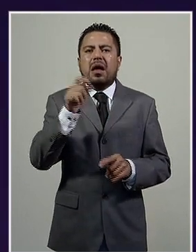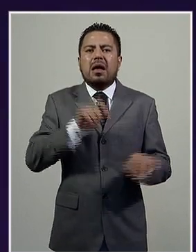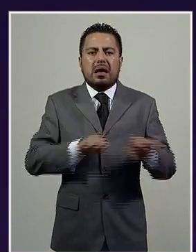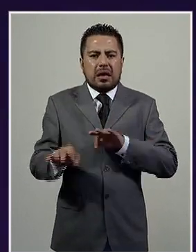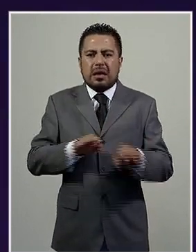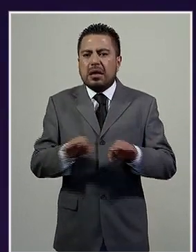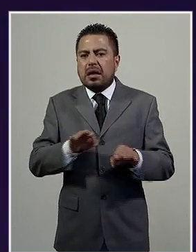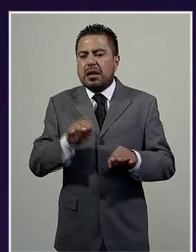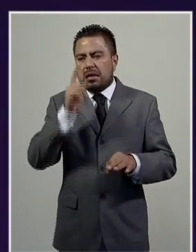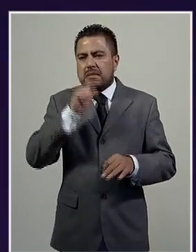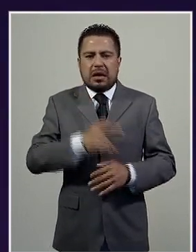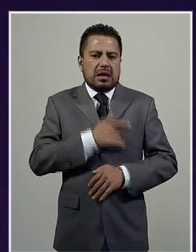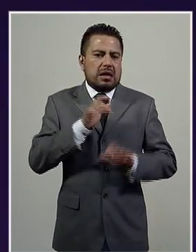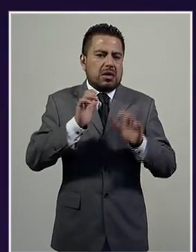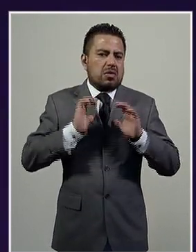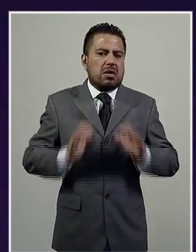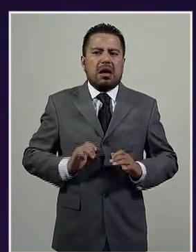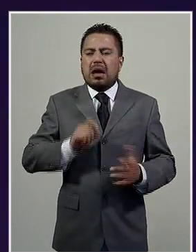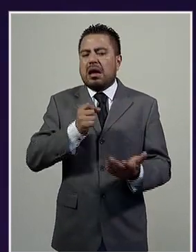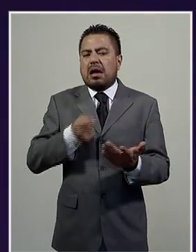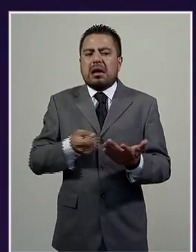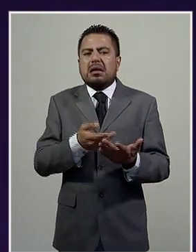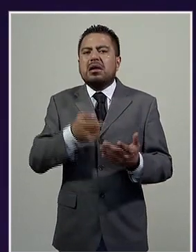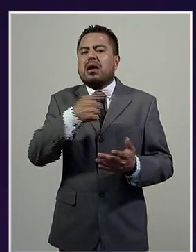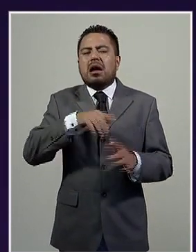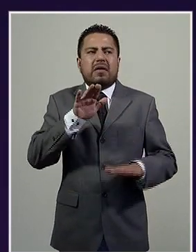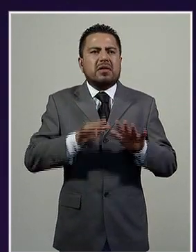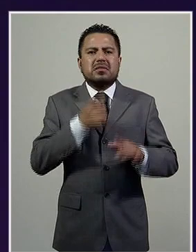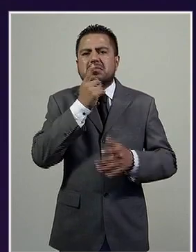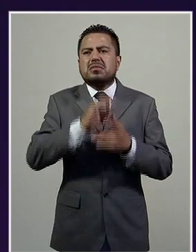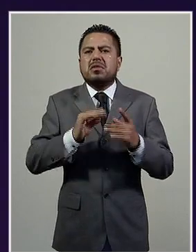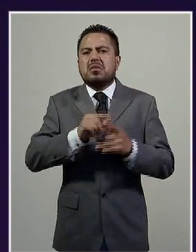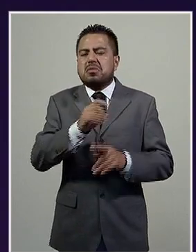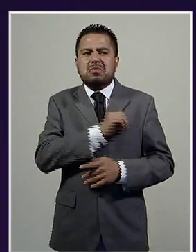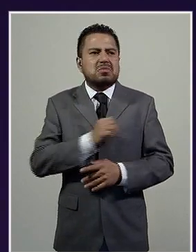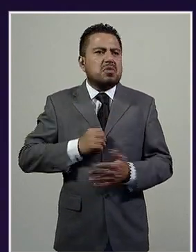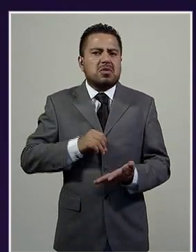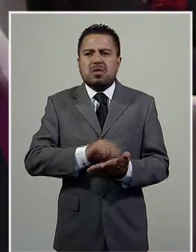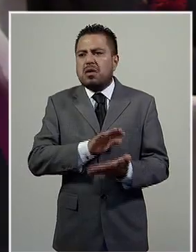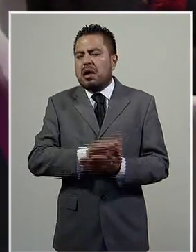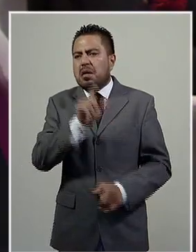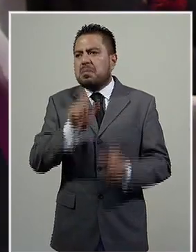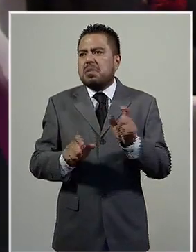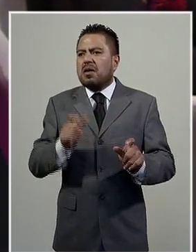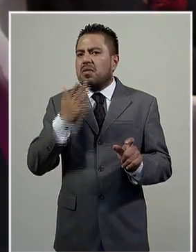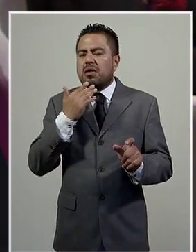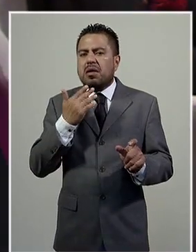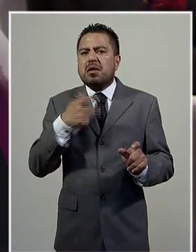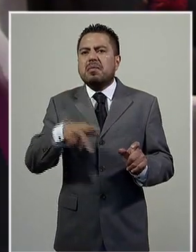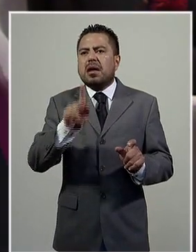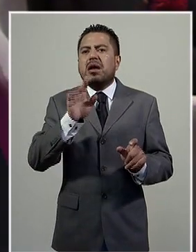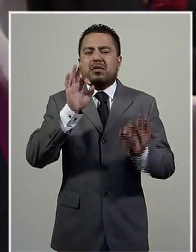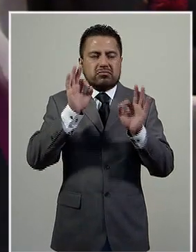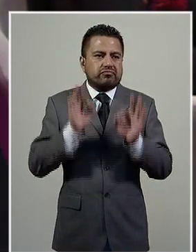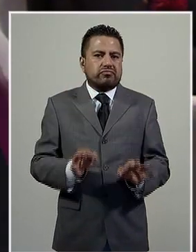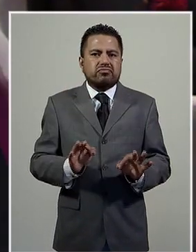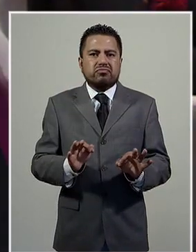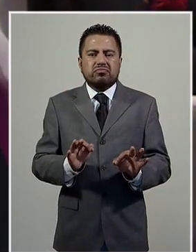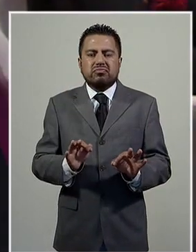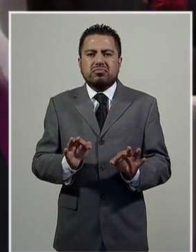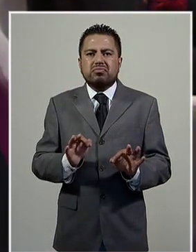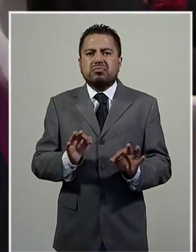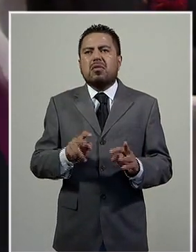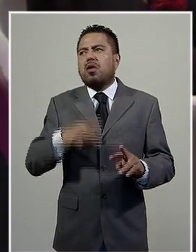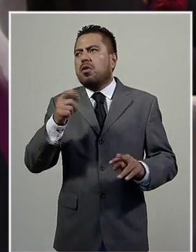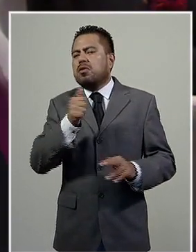trabajo por tu apariencia física, que a lo mejor te van a decir, ¿sabes qué? Es que no cumpliste por ahí con el perfil. Pero en realidad tiene que ver con eso. Va